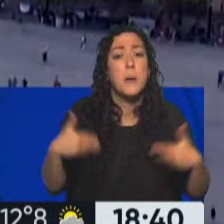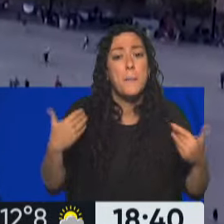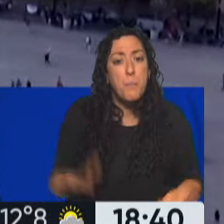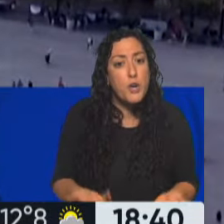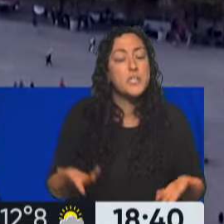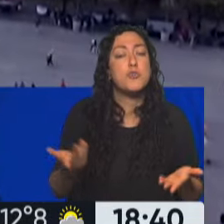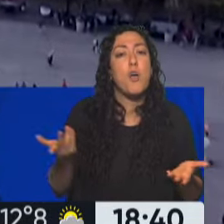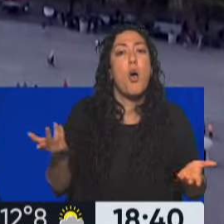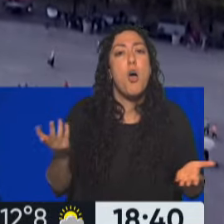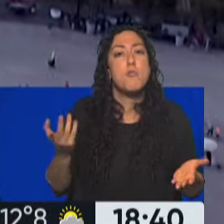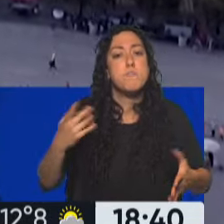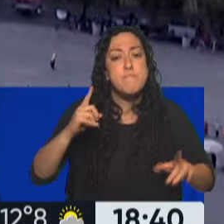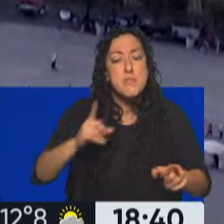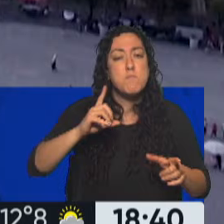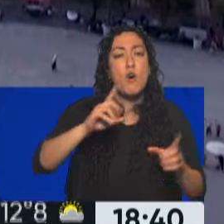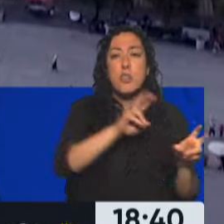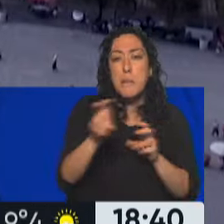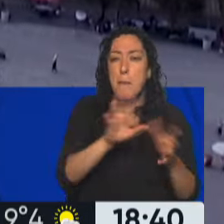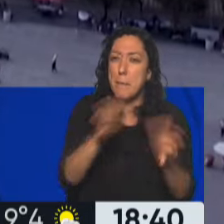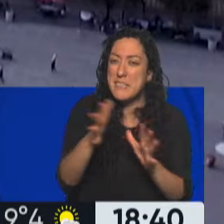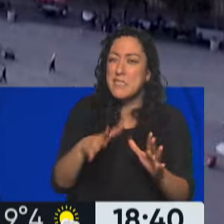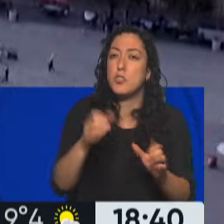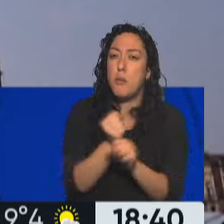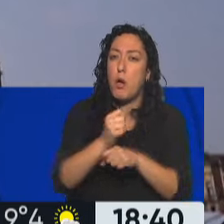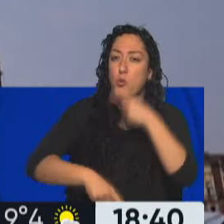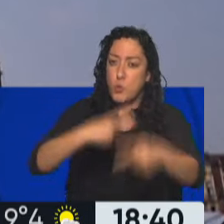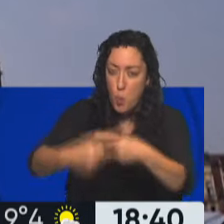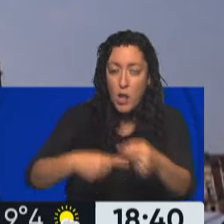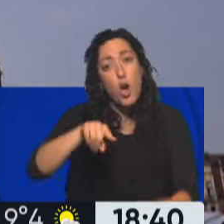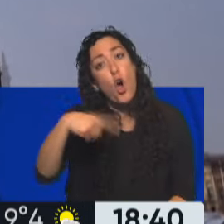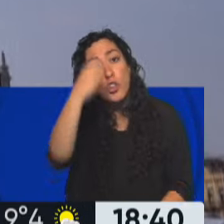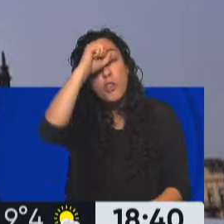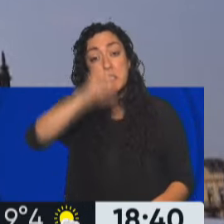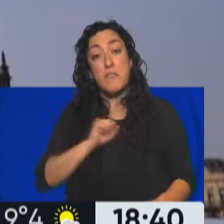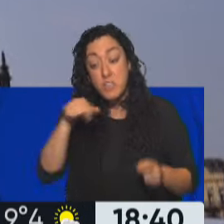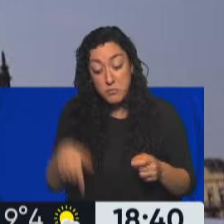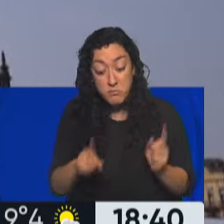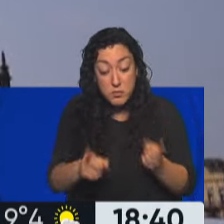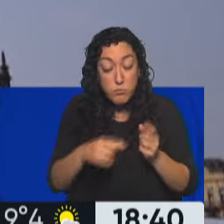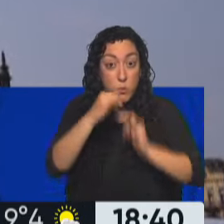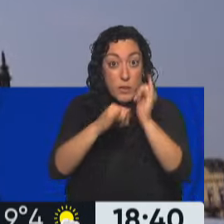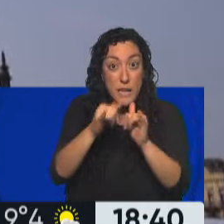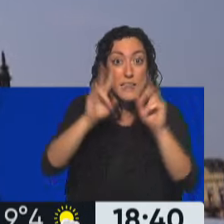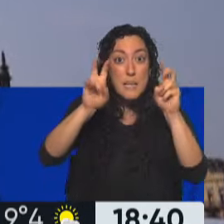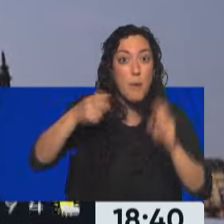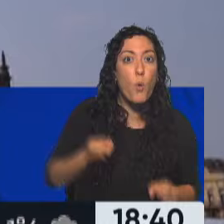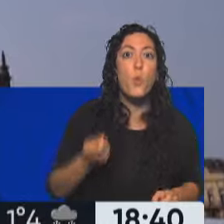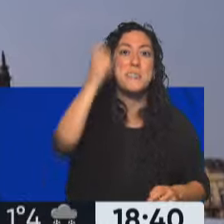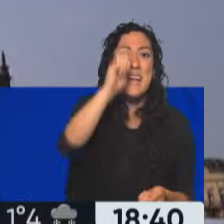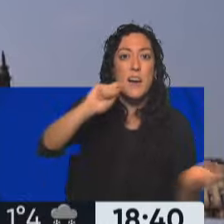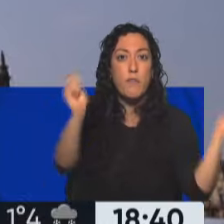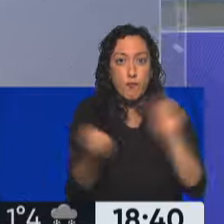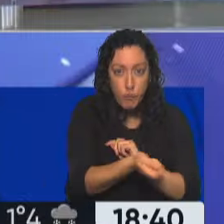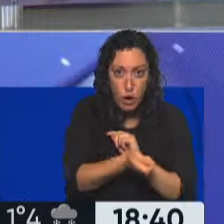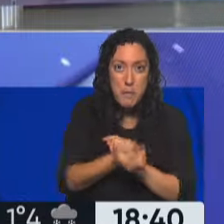sentido se espera que continúe con varias cuestiones. Otro de los desafíos va a ser, que lo contábamos Pablo acá mismo, la reforma judicial y el hecho